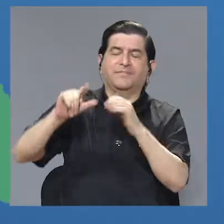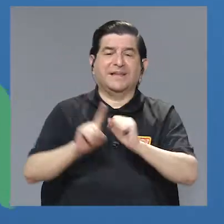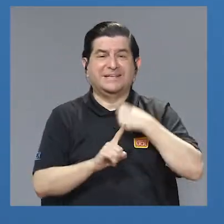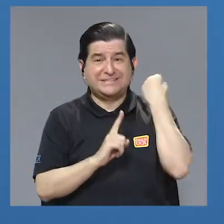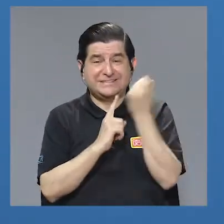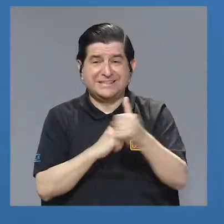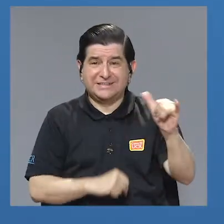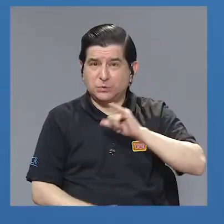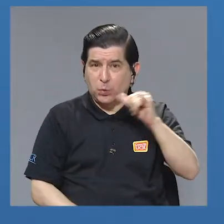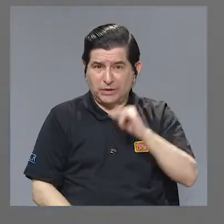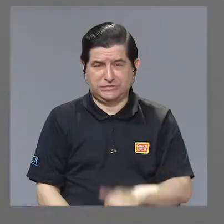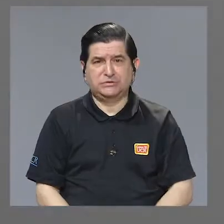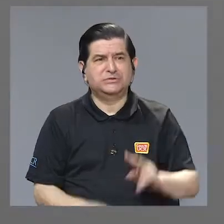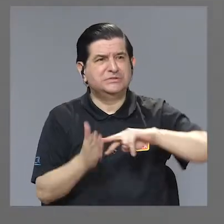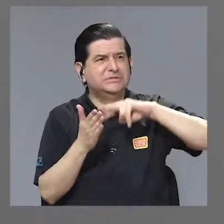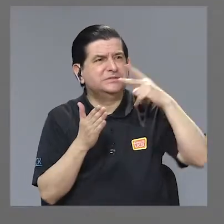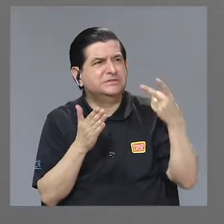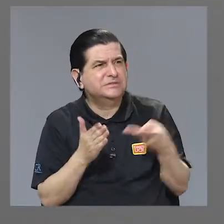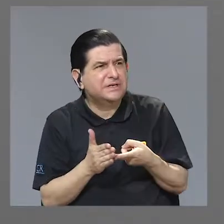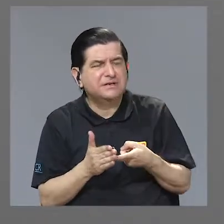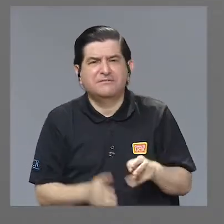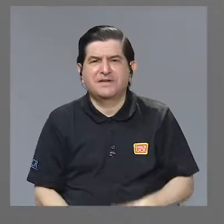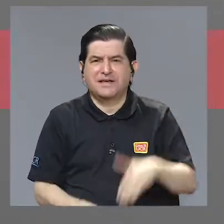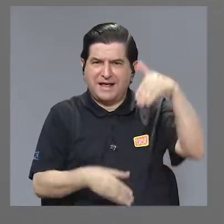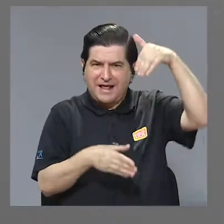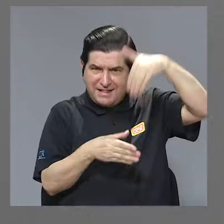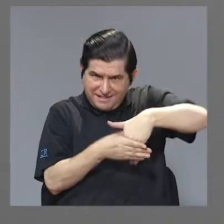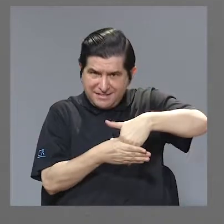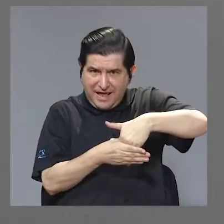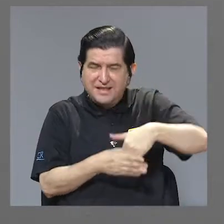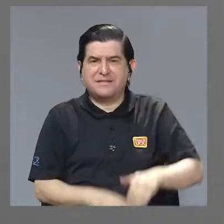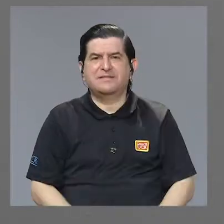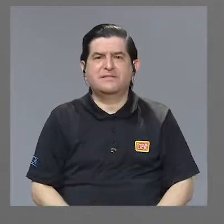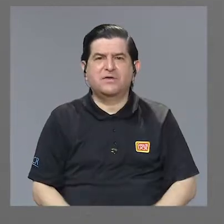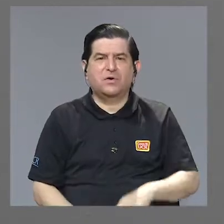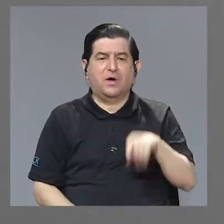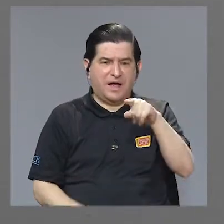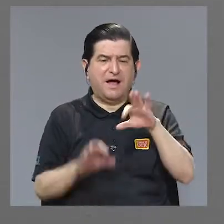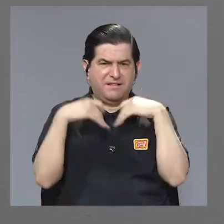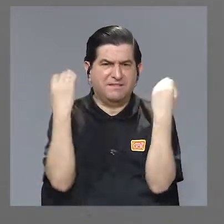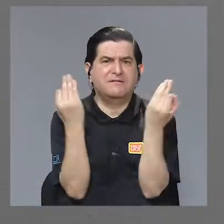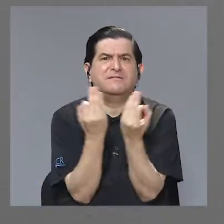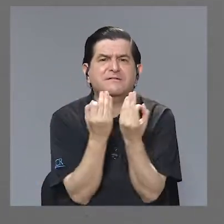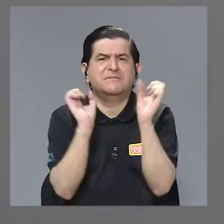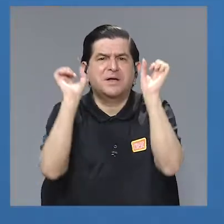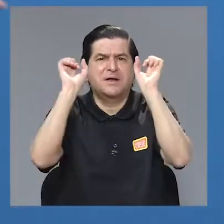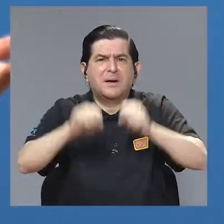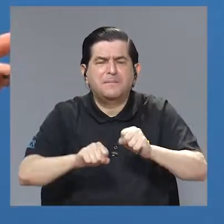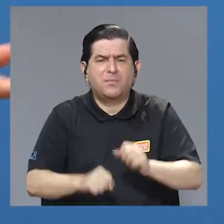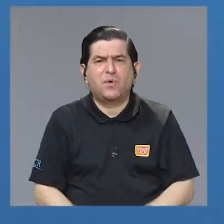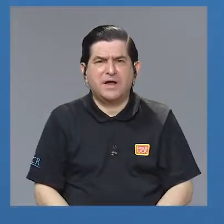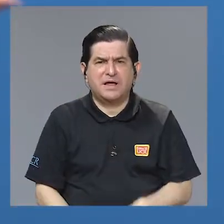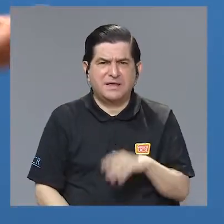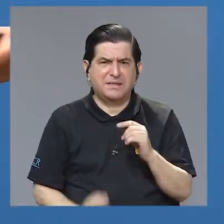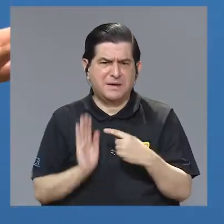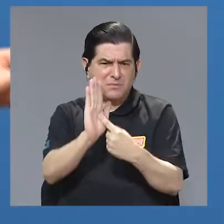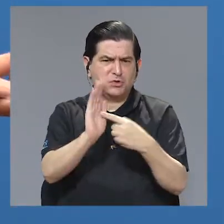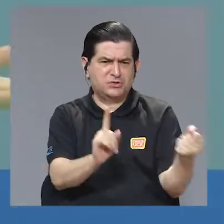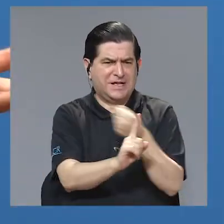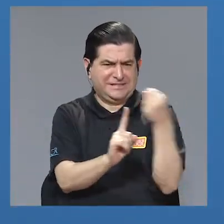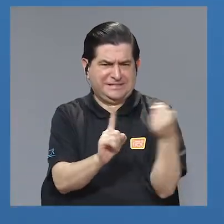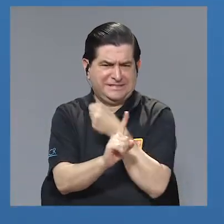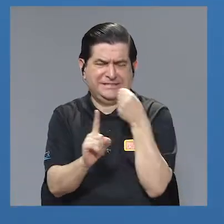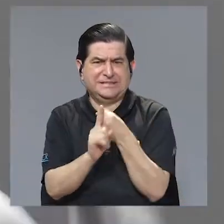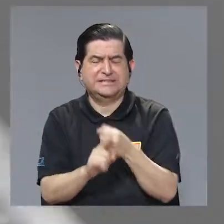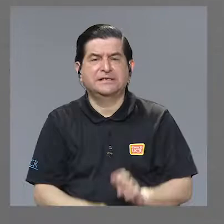denunciar. La situación también trae, situaciones dentro del núcleo familiar que pueden llevar a situaciones de manifestación